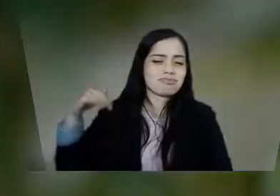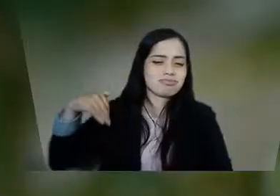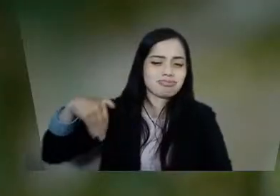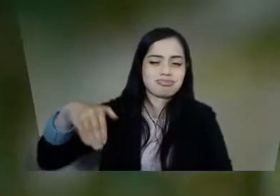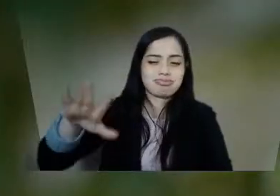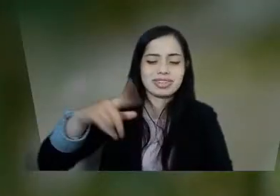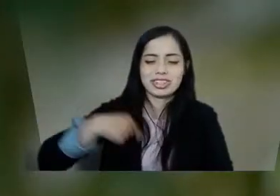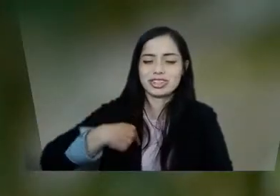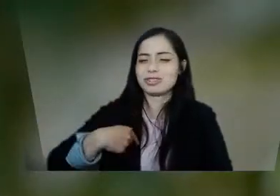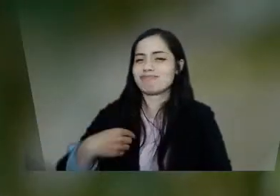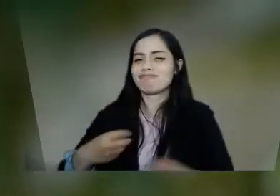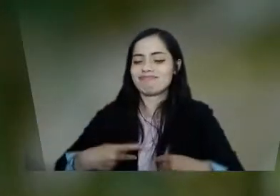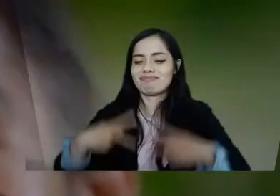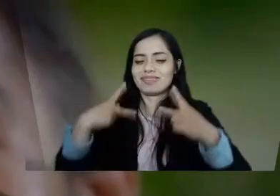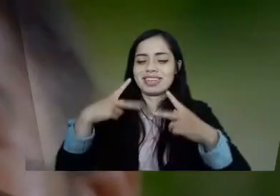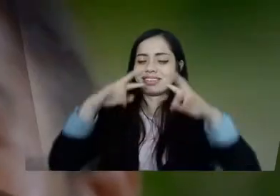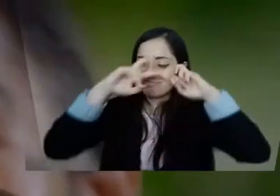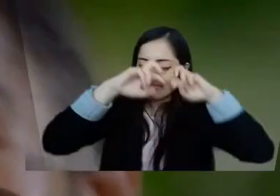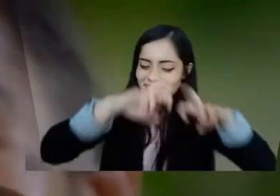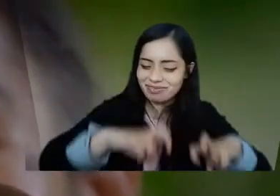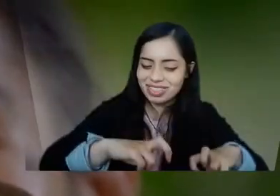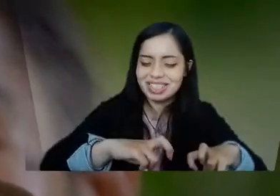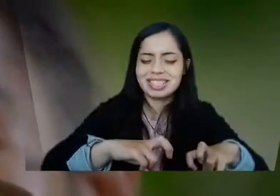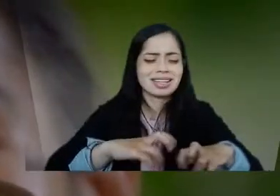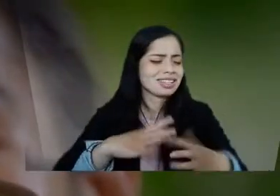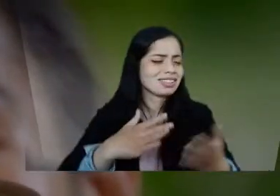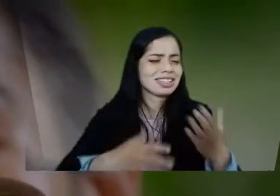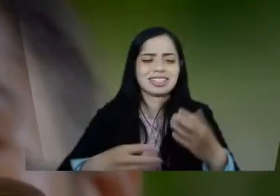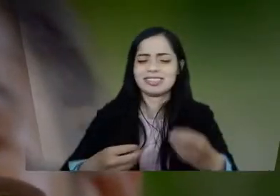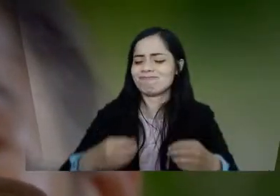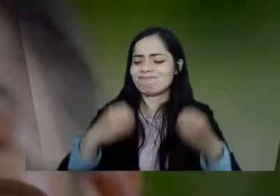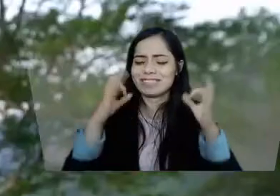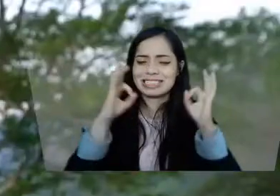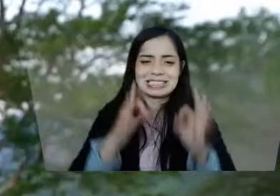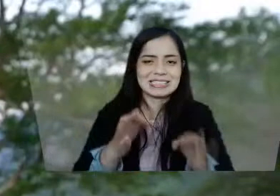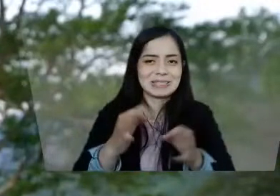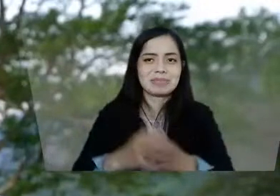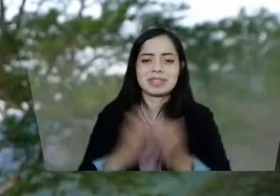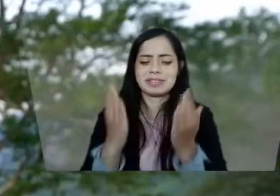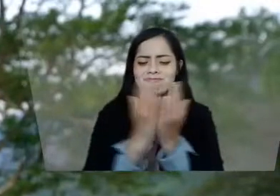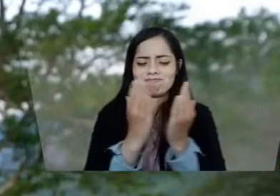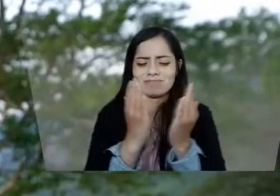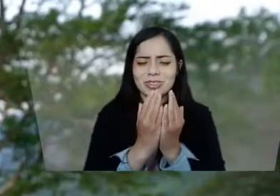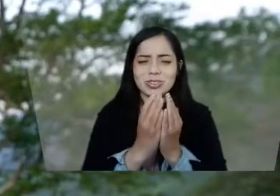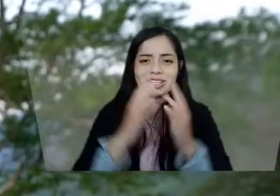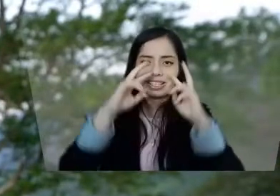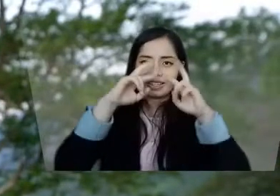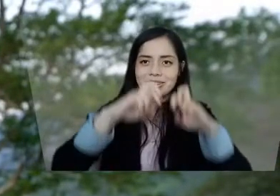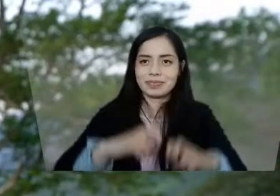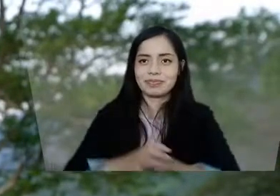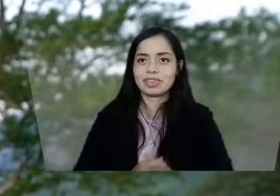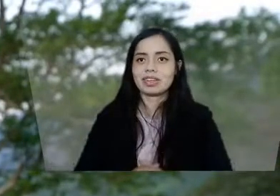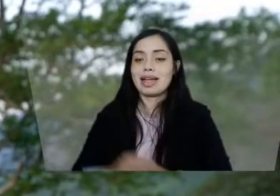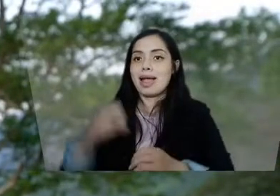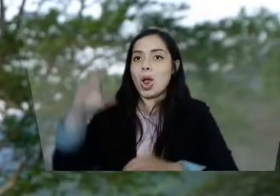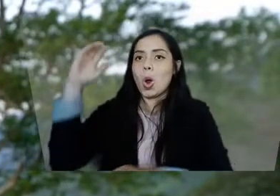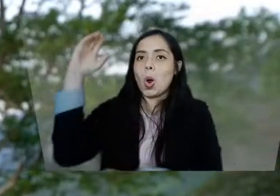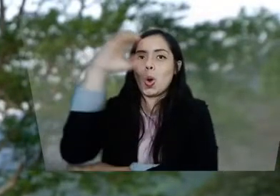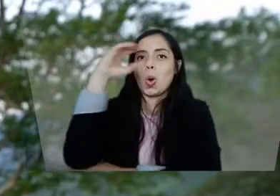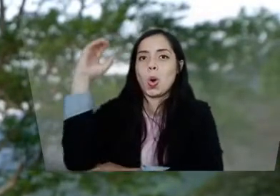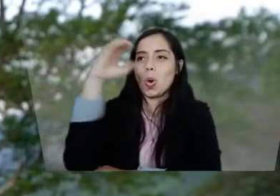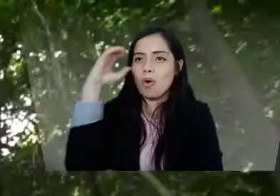La diversidad de aves colombianas podríamos describirla como abrumadora. Este es literalmente el paraíso para estudiar aves